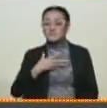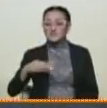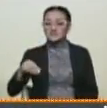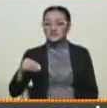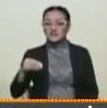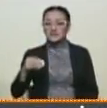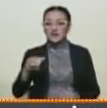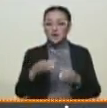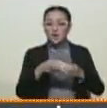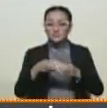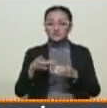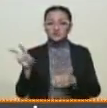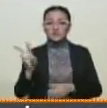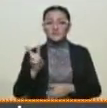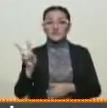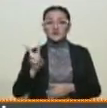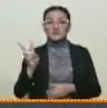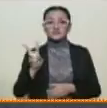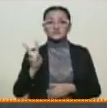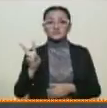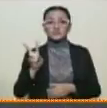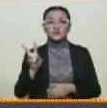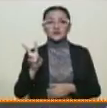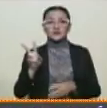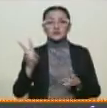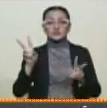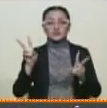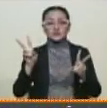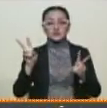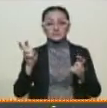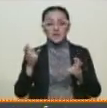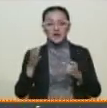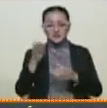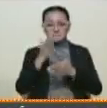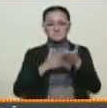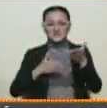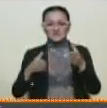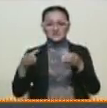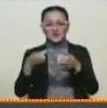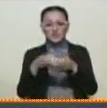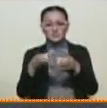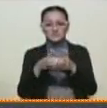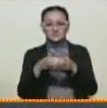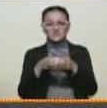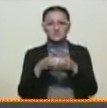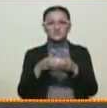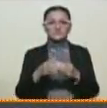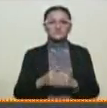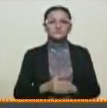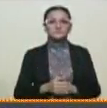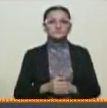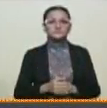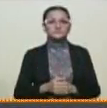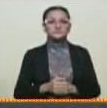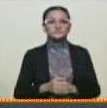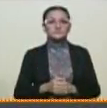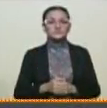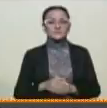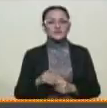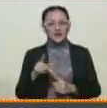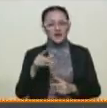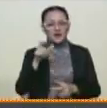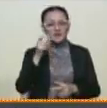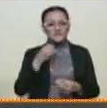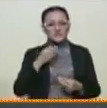de la Comisión Venezolana, en el marco de la Comisión Mixta. Nuestro compañero vivió en el año